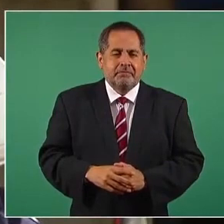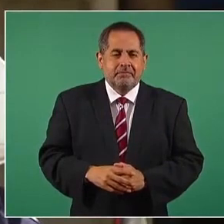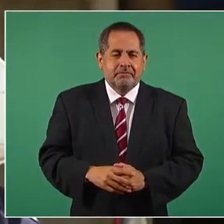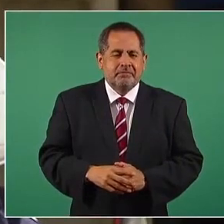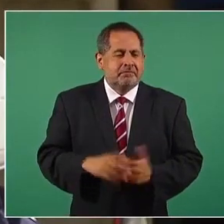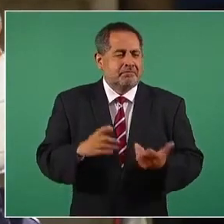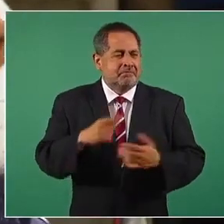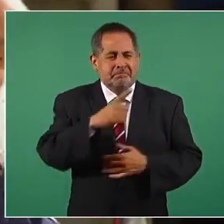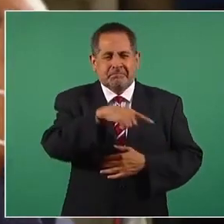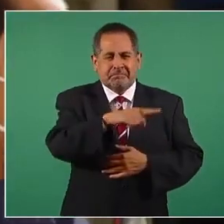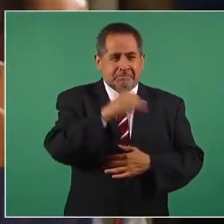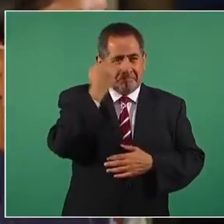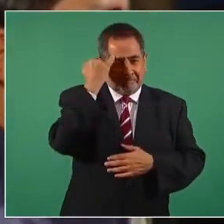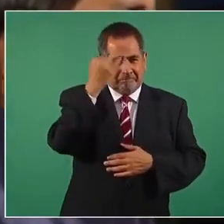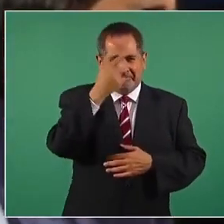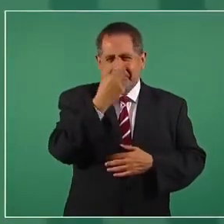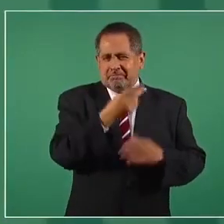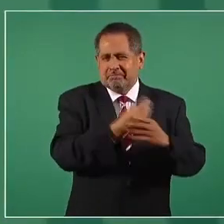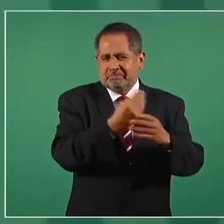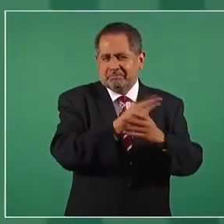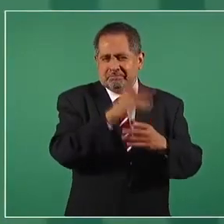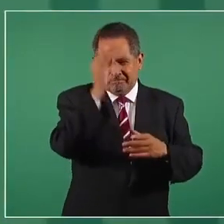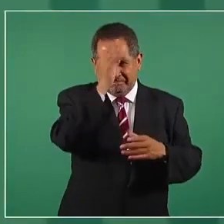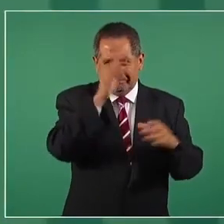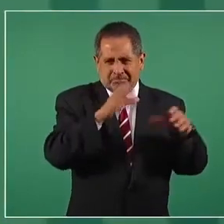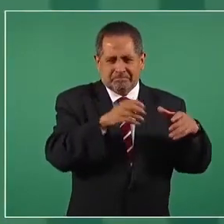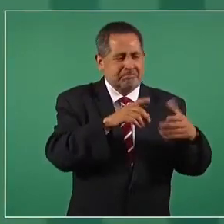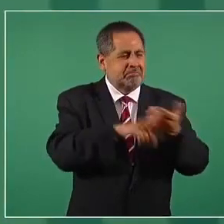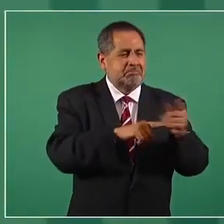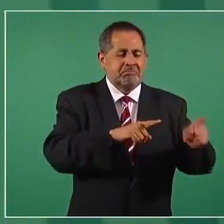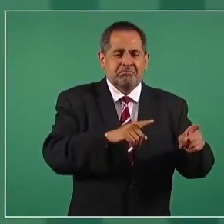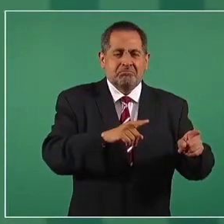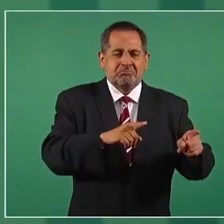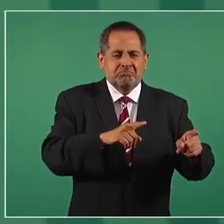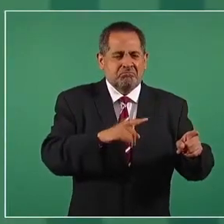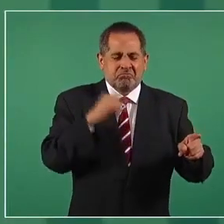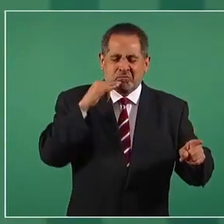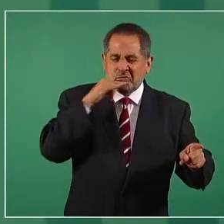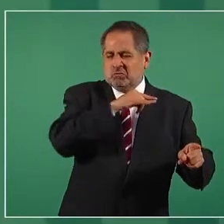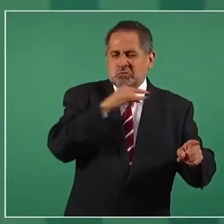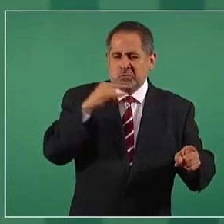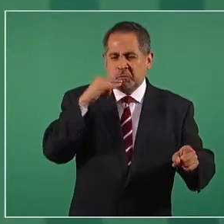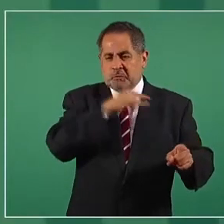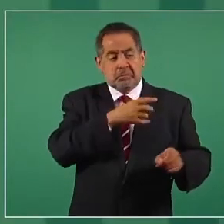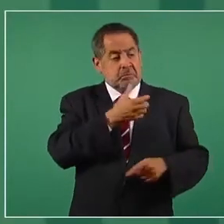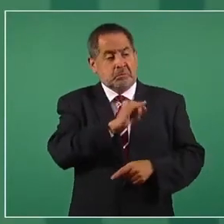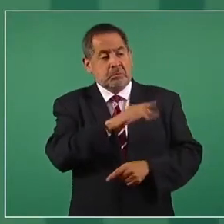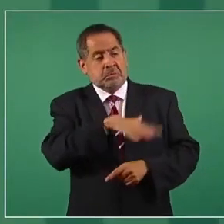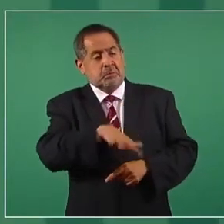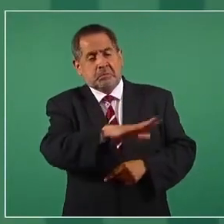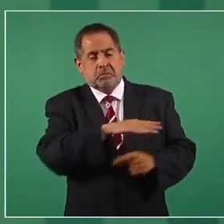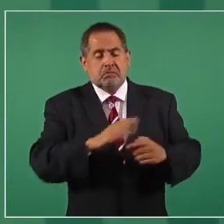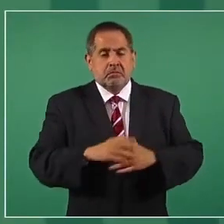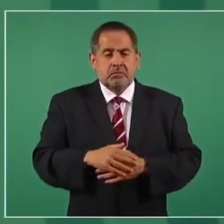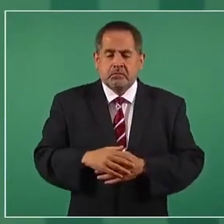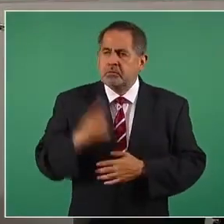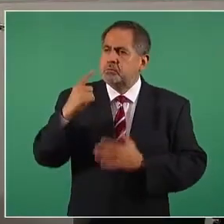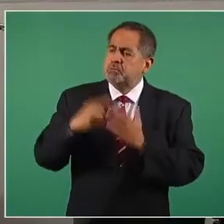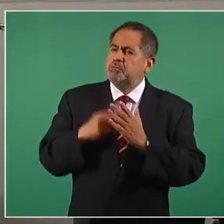La doctrina del conservador es la hipocresía. Eso una vez me